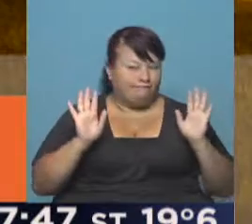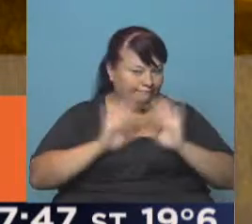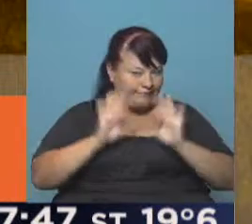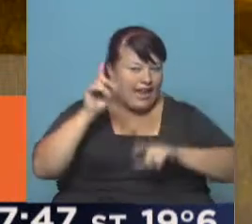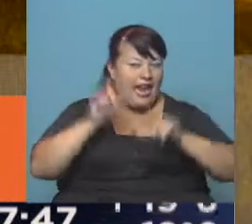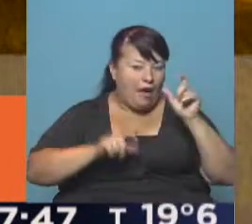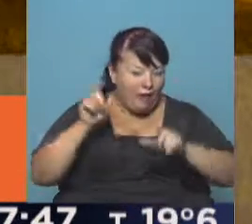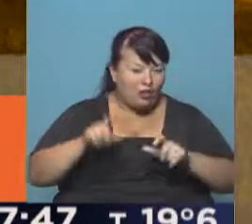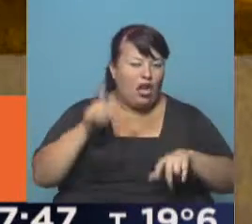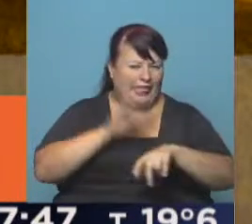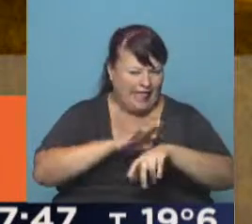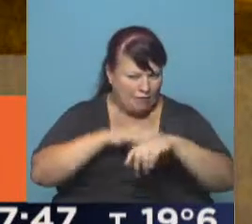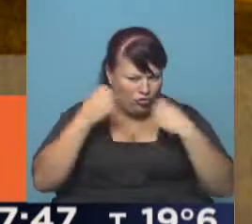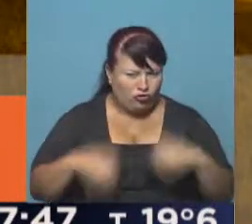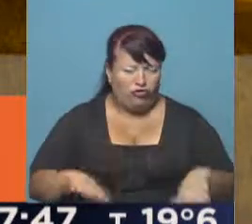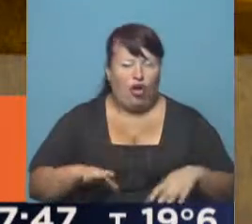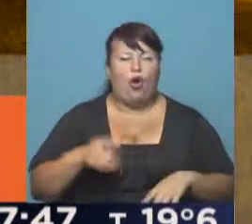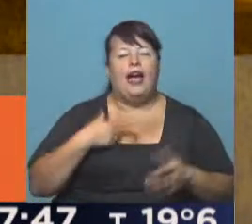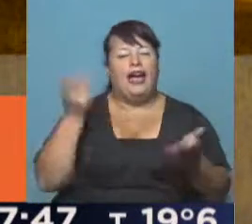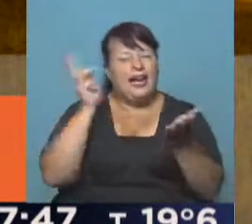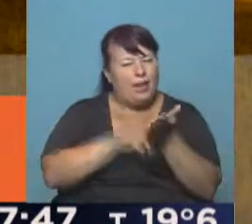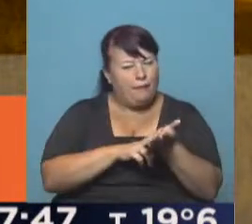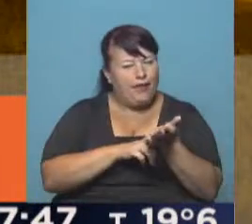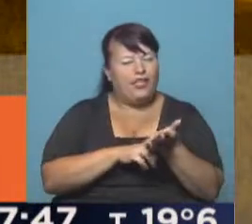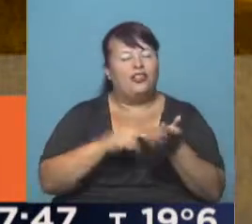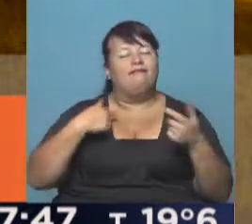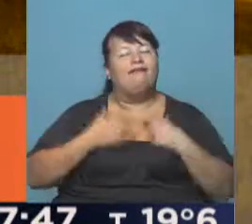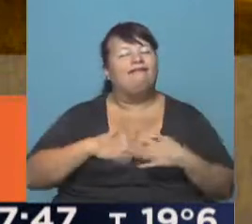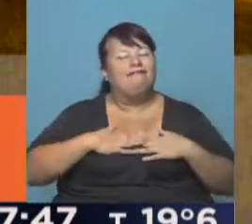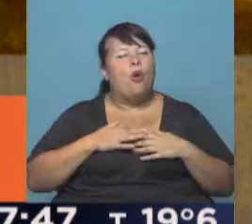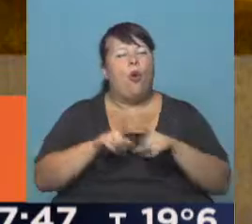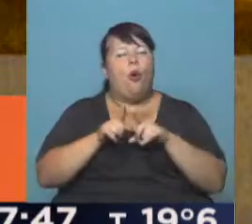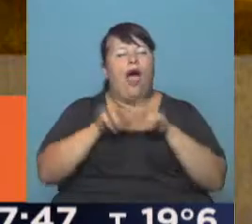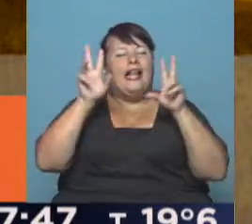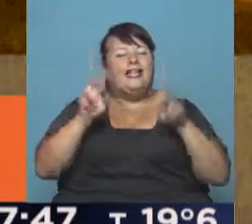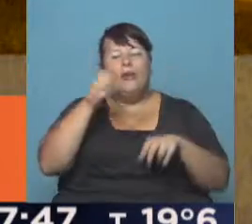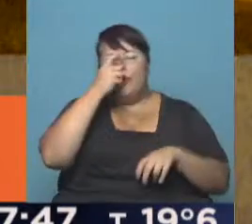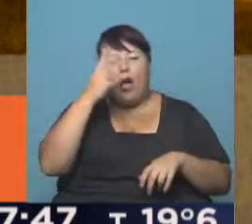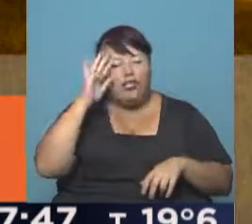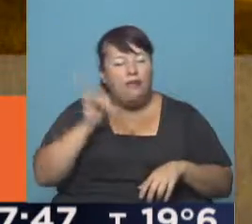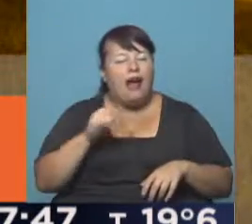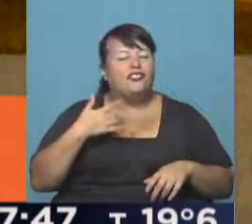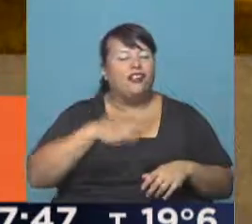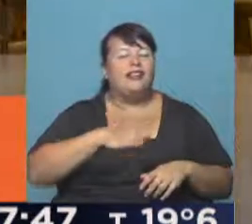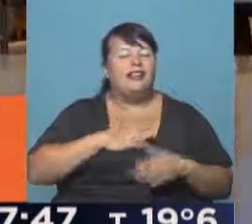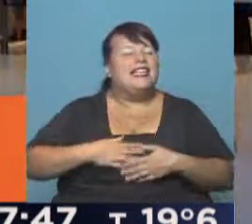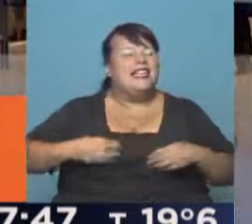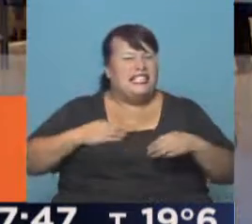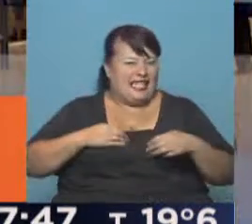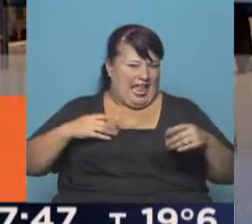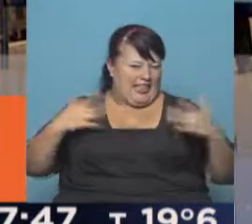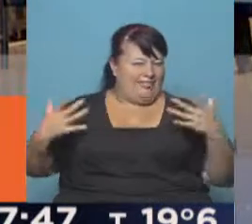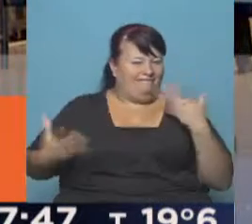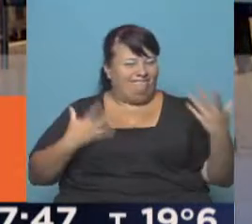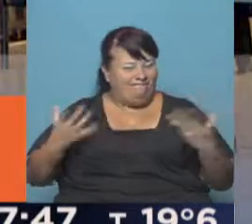la gente tiene tiempo. Les reitero nuestra alegría, a veces con el tema del 24 de marzo tenemos un sentimiento